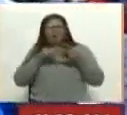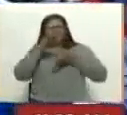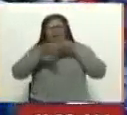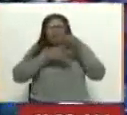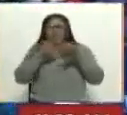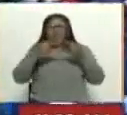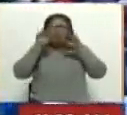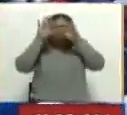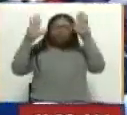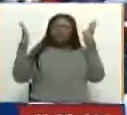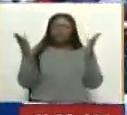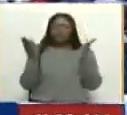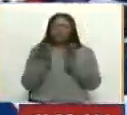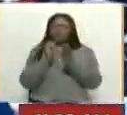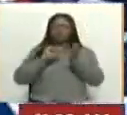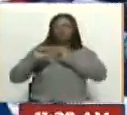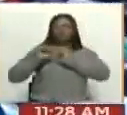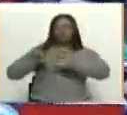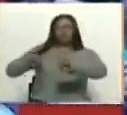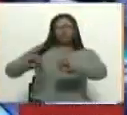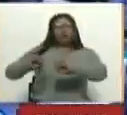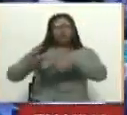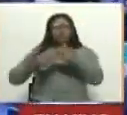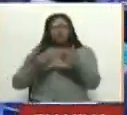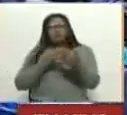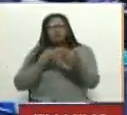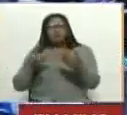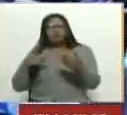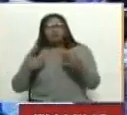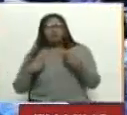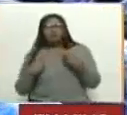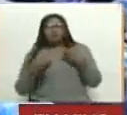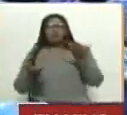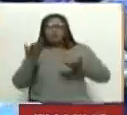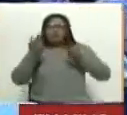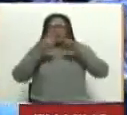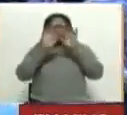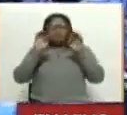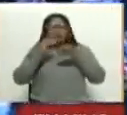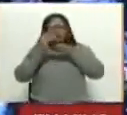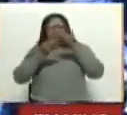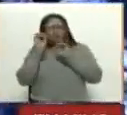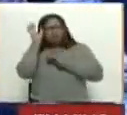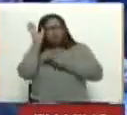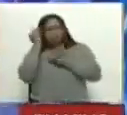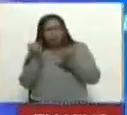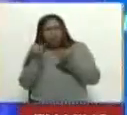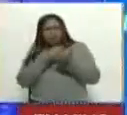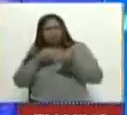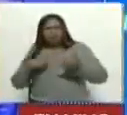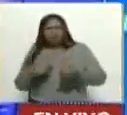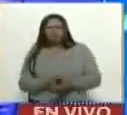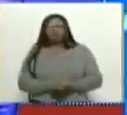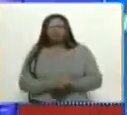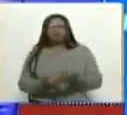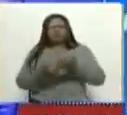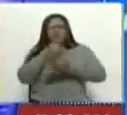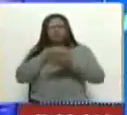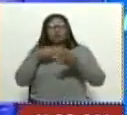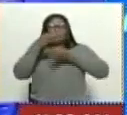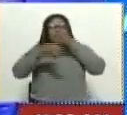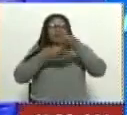que el mundo antiimperialista de de la pluripolaridad que se está creando en este momento que de la que tanto nos